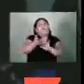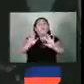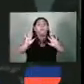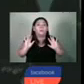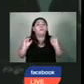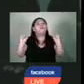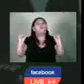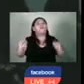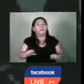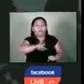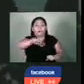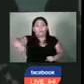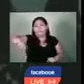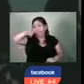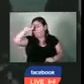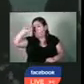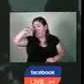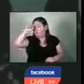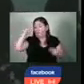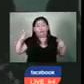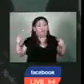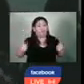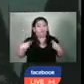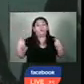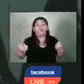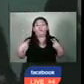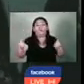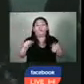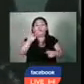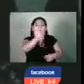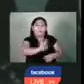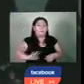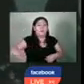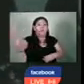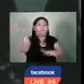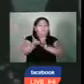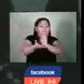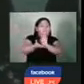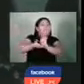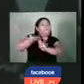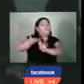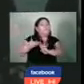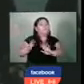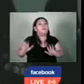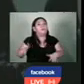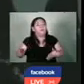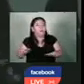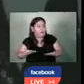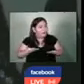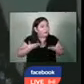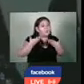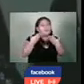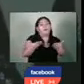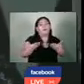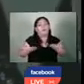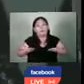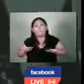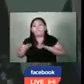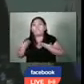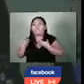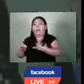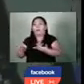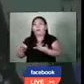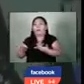puedan operar de una forma ágil y que éstas puedan crecer de una forma ágil, apoyarles a hacer realidad